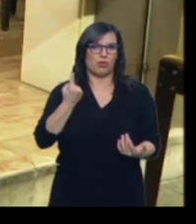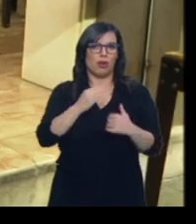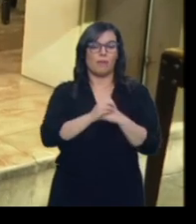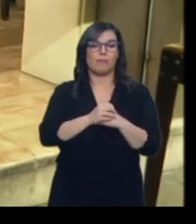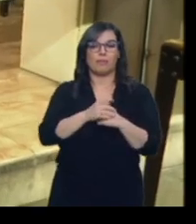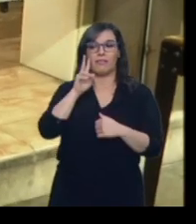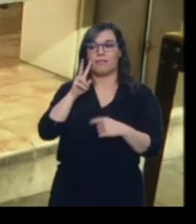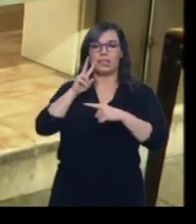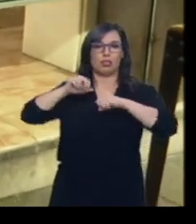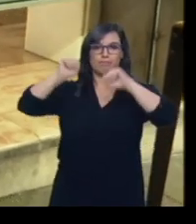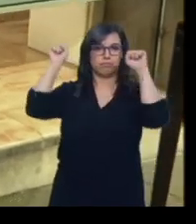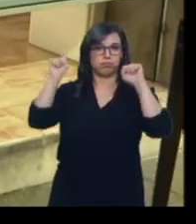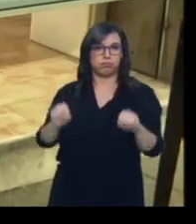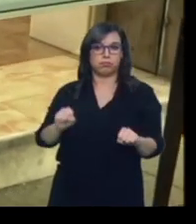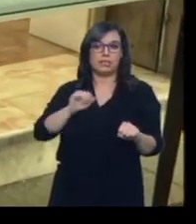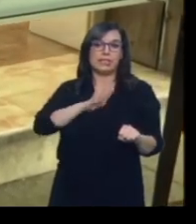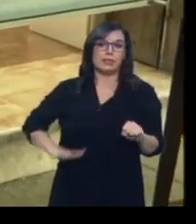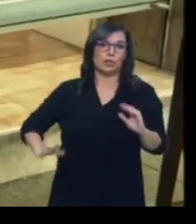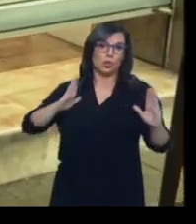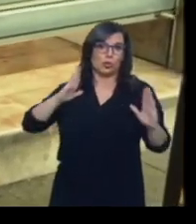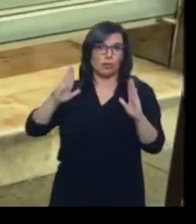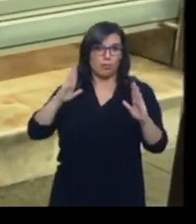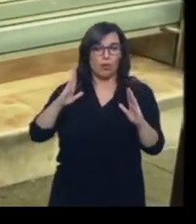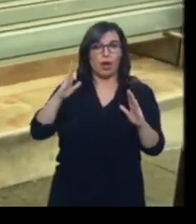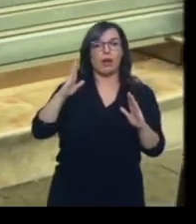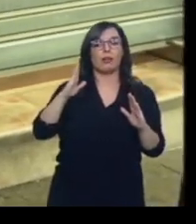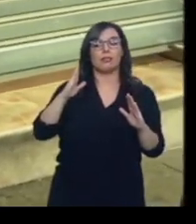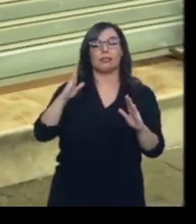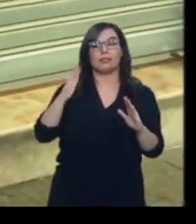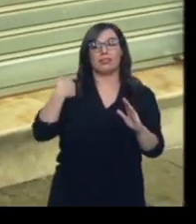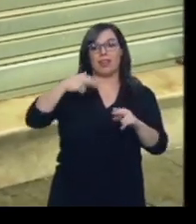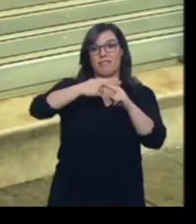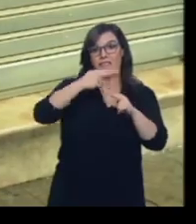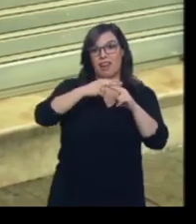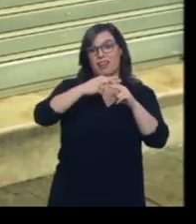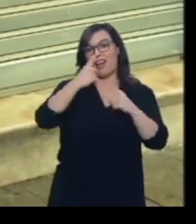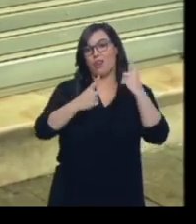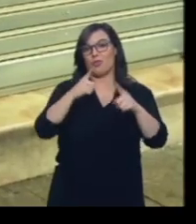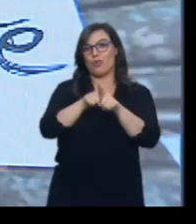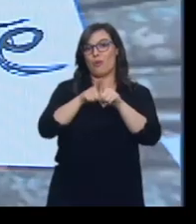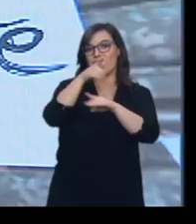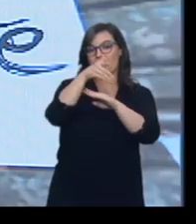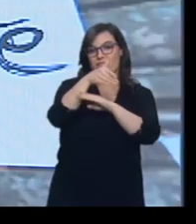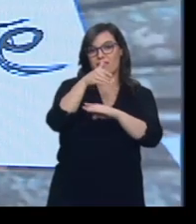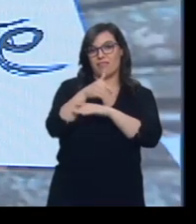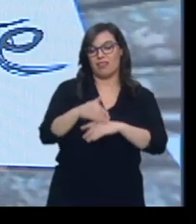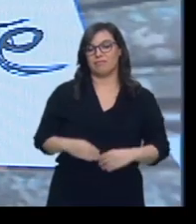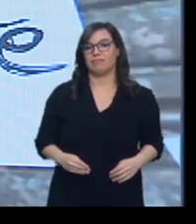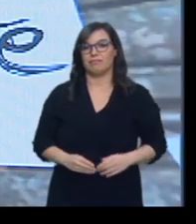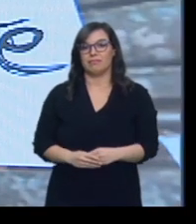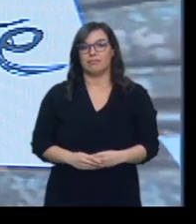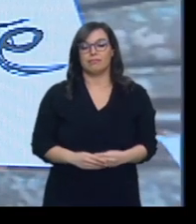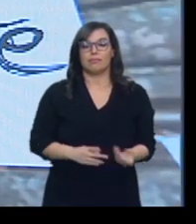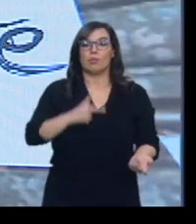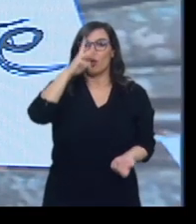cómo bajaban la persiana de momento temporalmente los locales que ya son segundos hogares para muchos. Muy preocupado